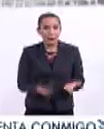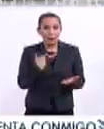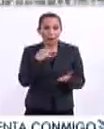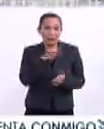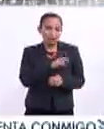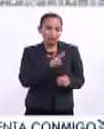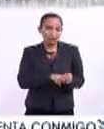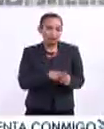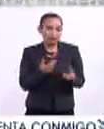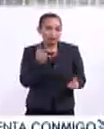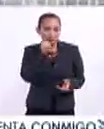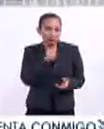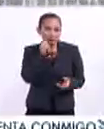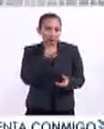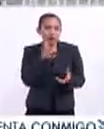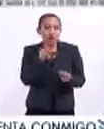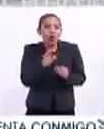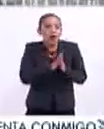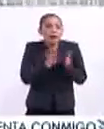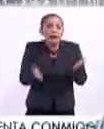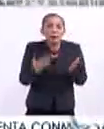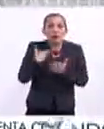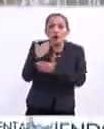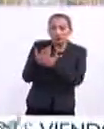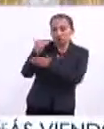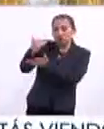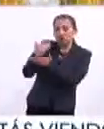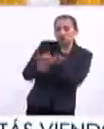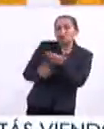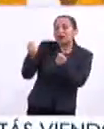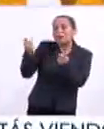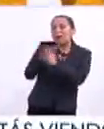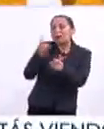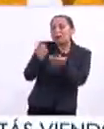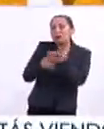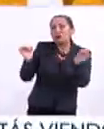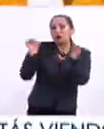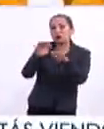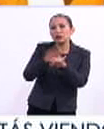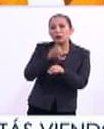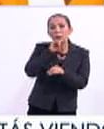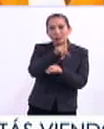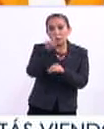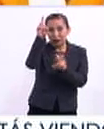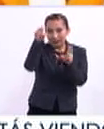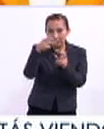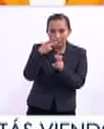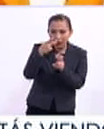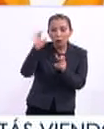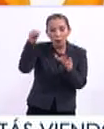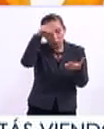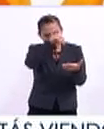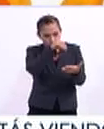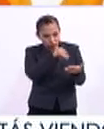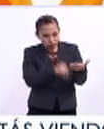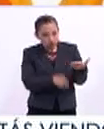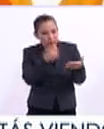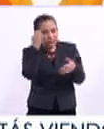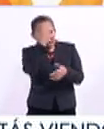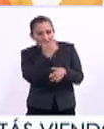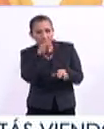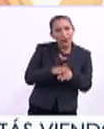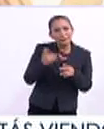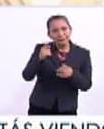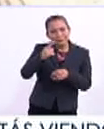lo más natural, ¿no? O sea, no un libro de registro de los eventos, sino usar esos mismos temas y colaboradores para explorarlos